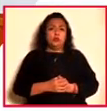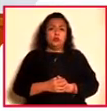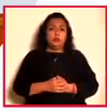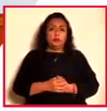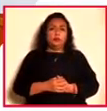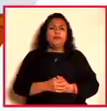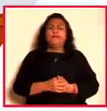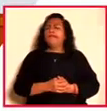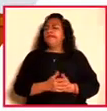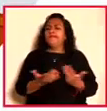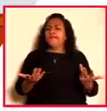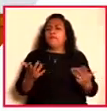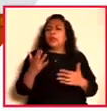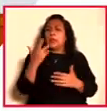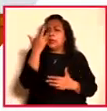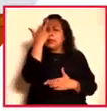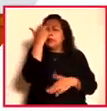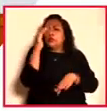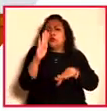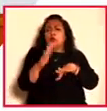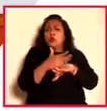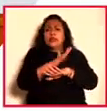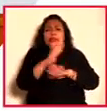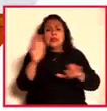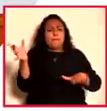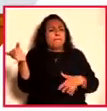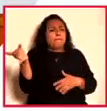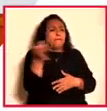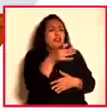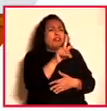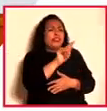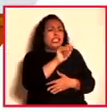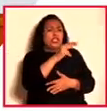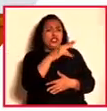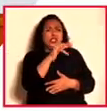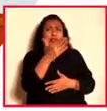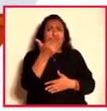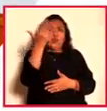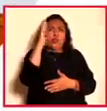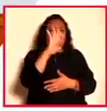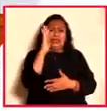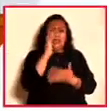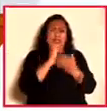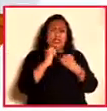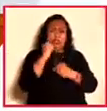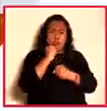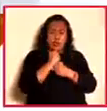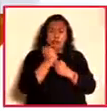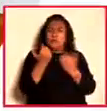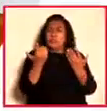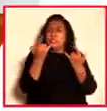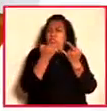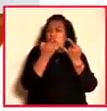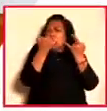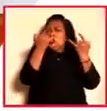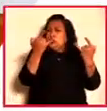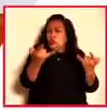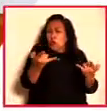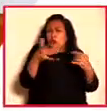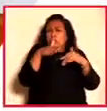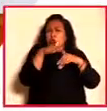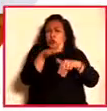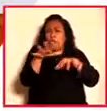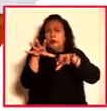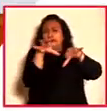¿Cuáles fueron los factores que determinaron la caída de Tenochtitlán hace 500 años? ¿Cuáles los mitos que se construyeron alrededor de la conquista